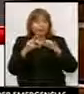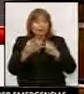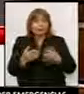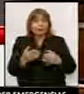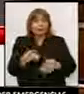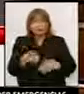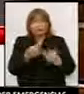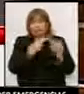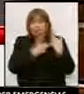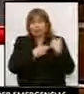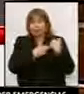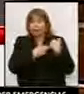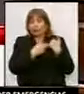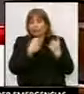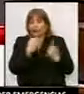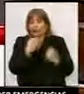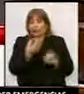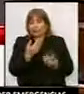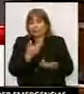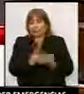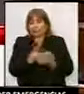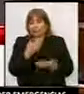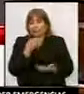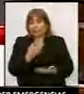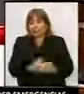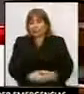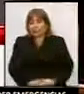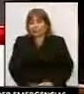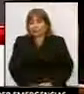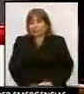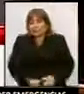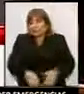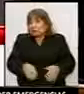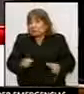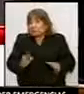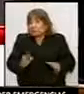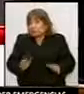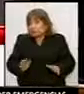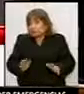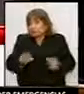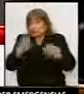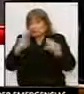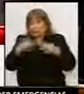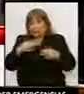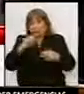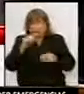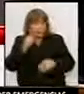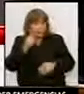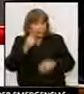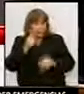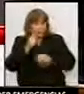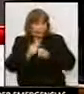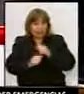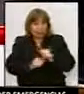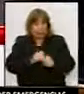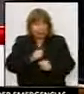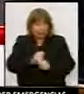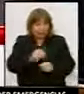los responsables sean puestos a buen recaudo. Si la lógica es investigar 10 años para no investigar